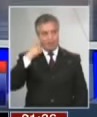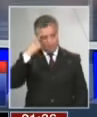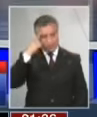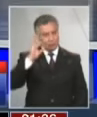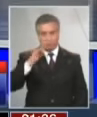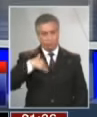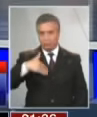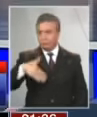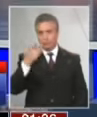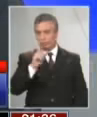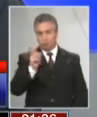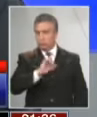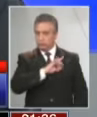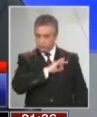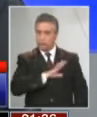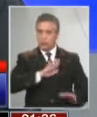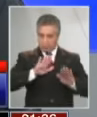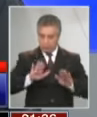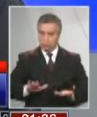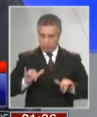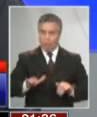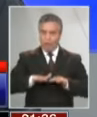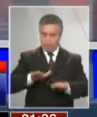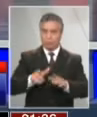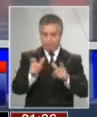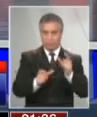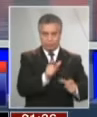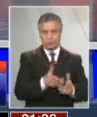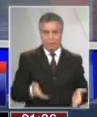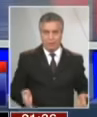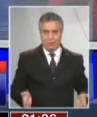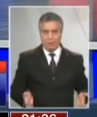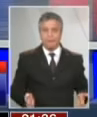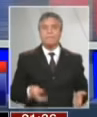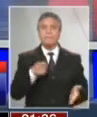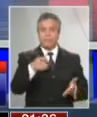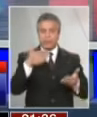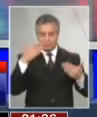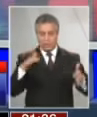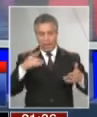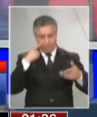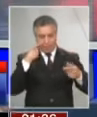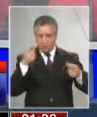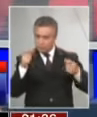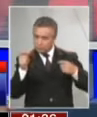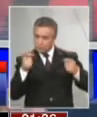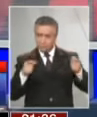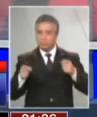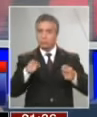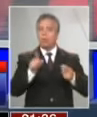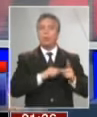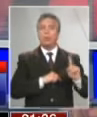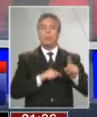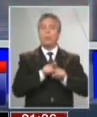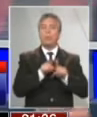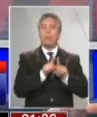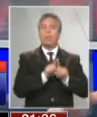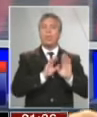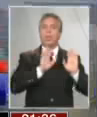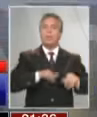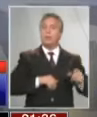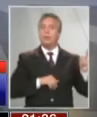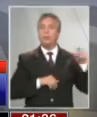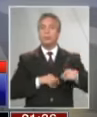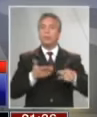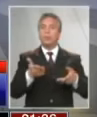no haber salido de Chile y haberse quedado apoyando a la gente. Una vez evaluados los hechos, si no vuelve, insisto, ¿cuál es el mensaje que se